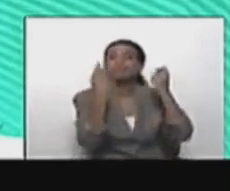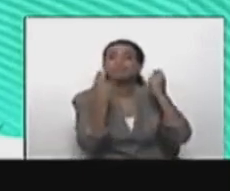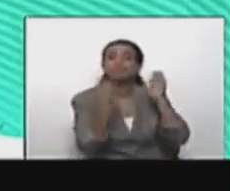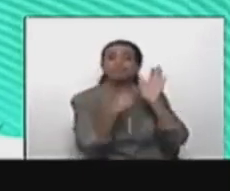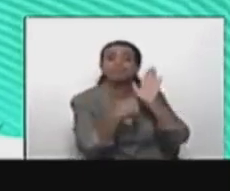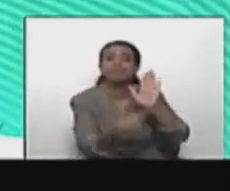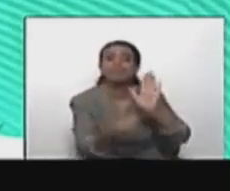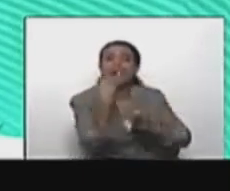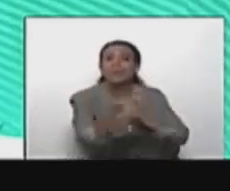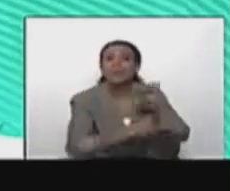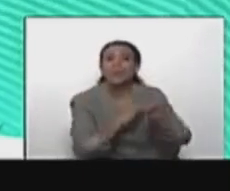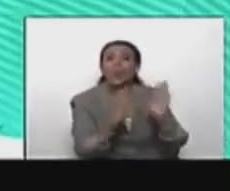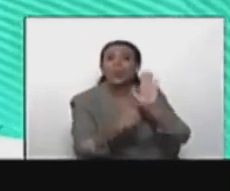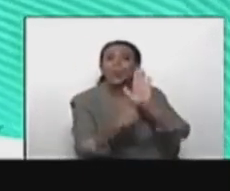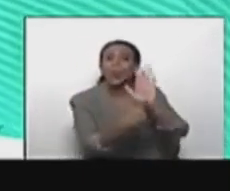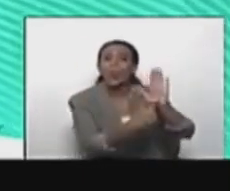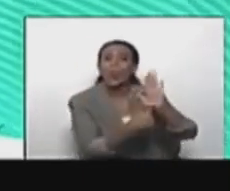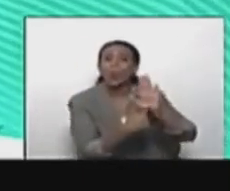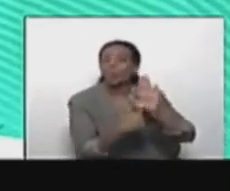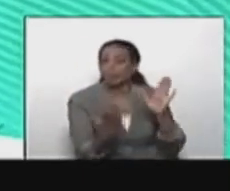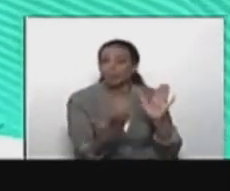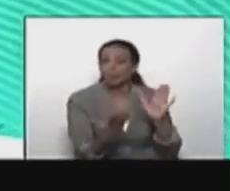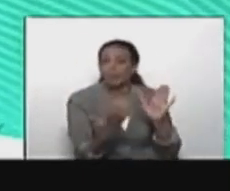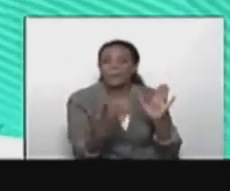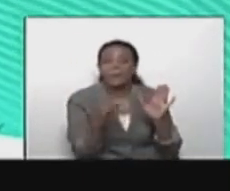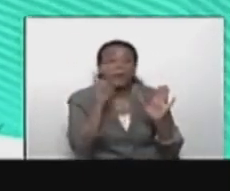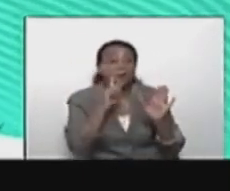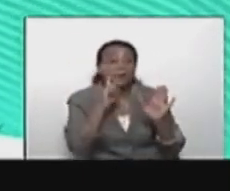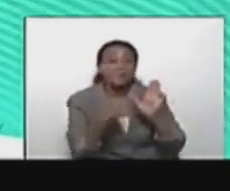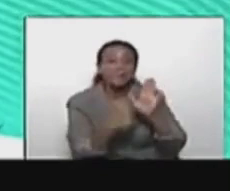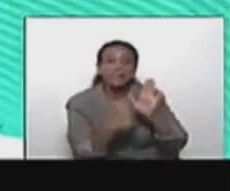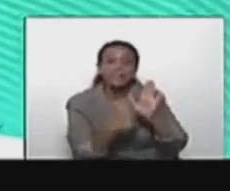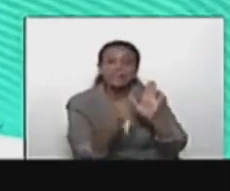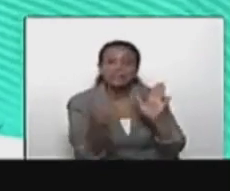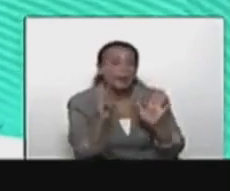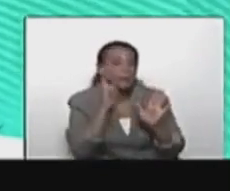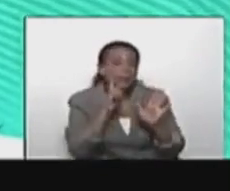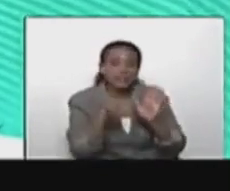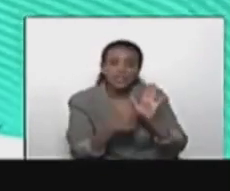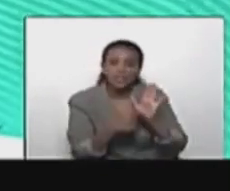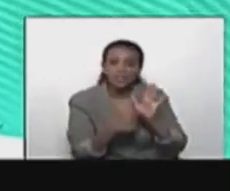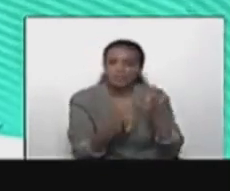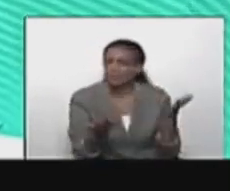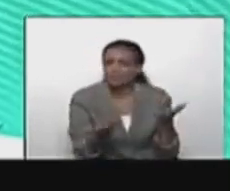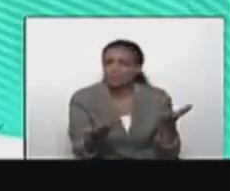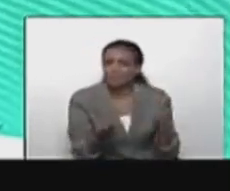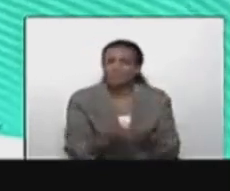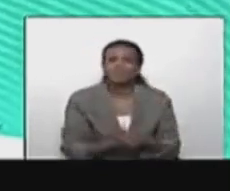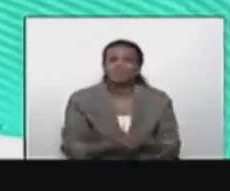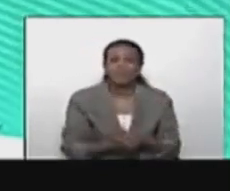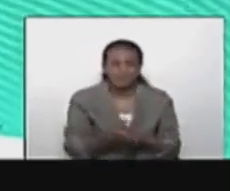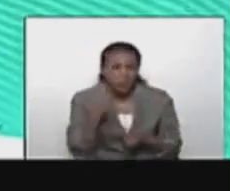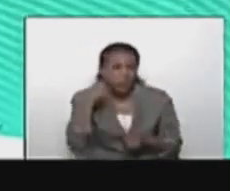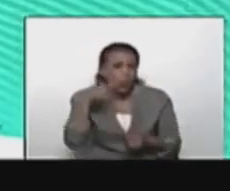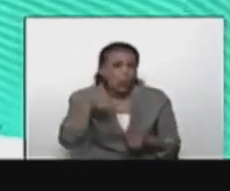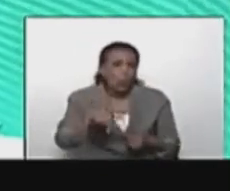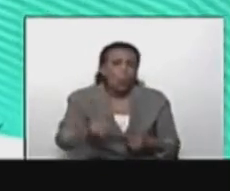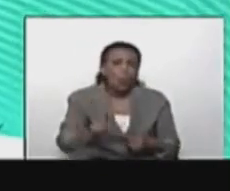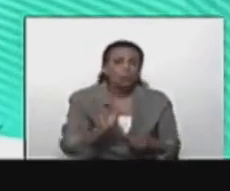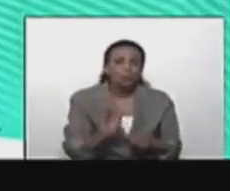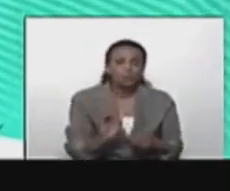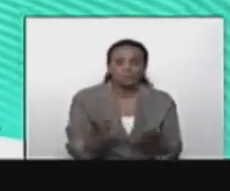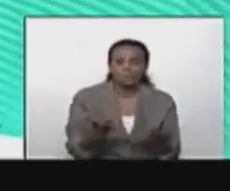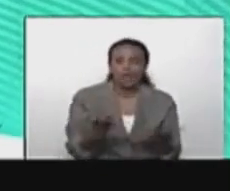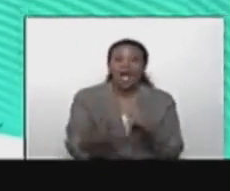redes nacionales e internacionales para mentir, están metiendo una puñalada por